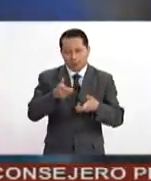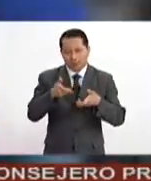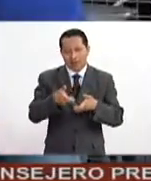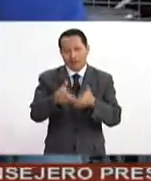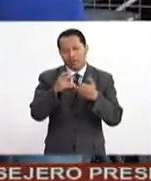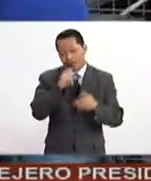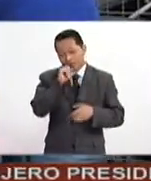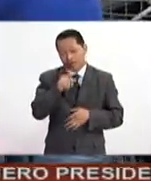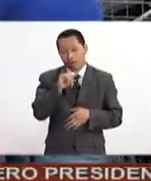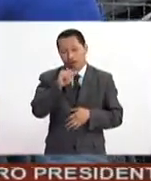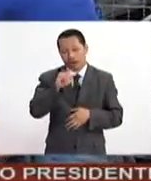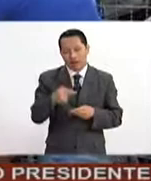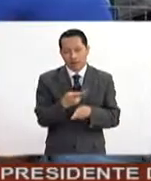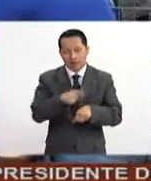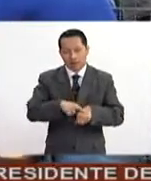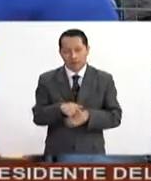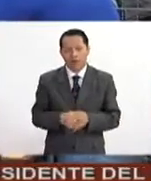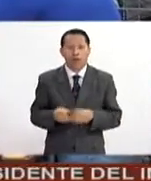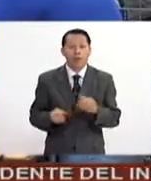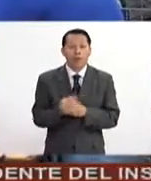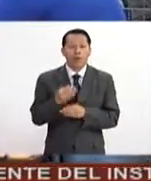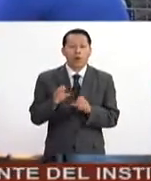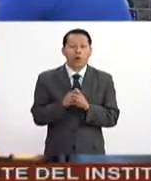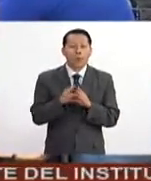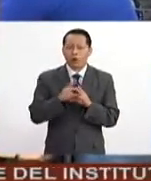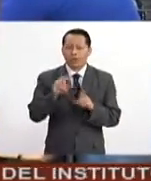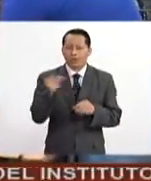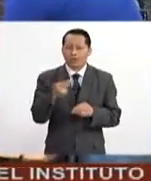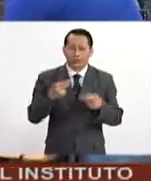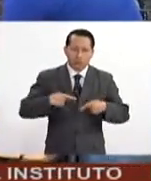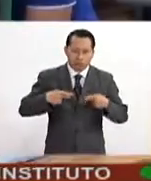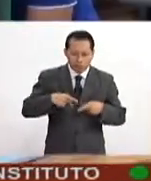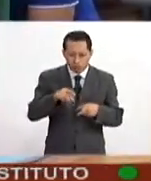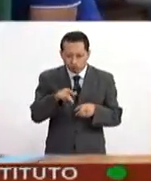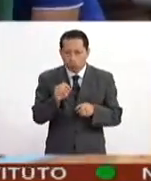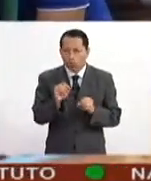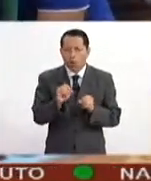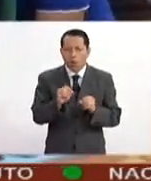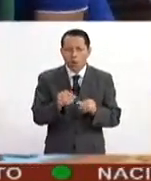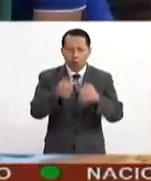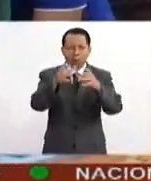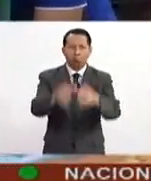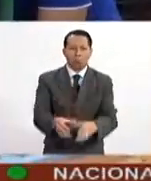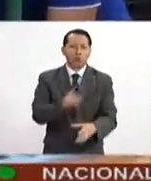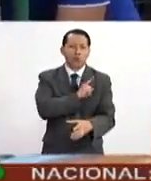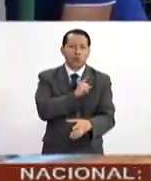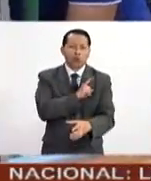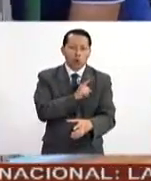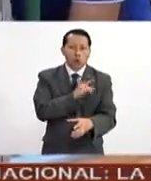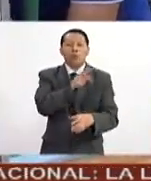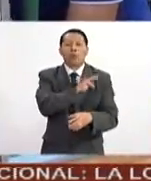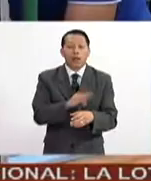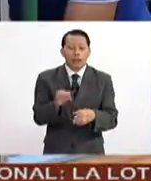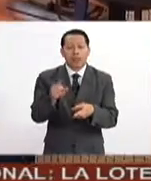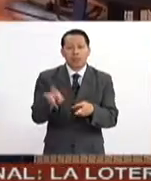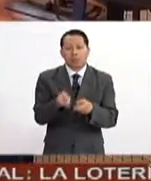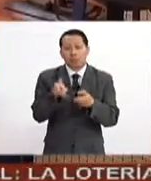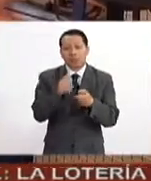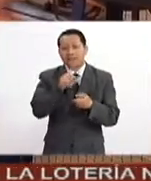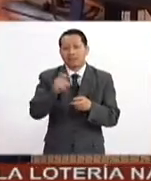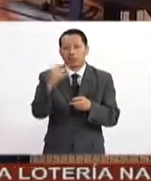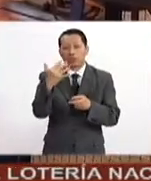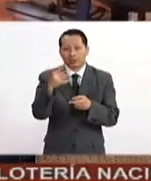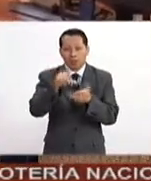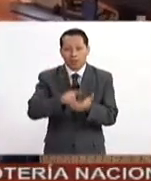Nacional. Este novedoso aparato no necesita operador, solo se pone a flotar en el canal y él se encarga de filtrar 105 litros